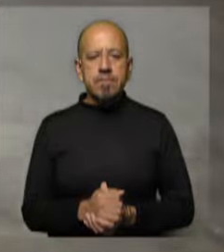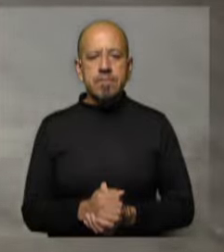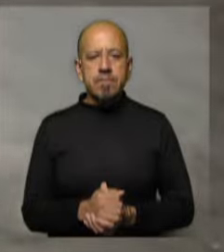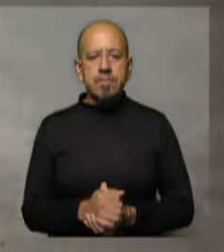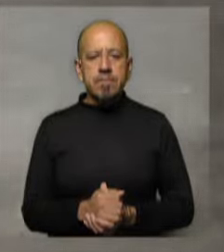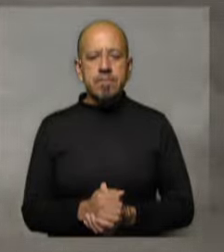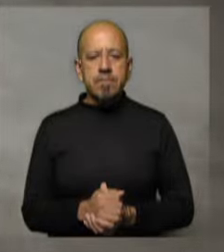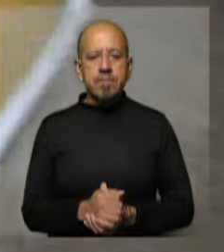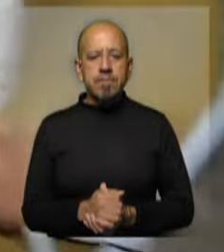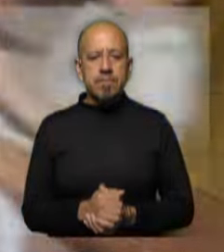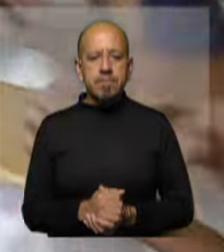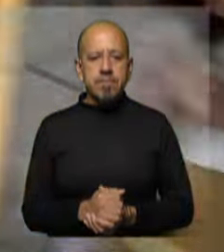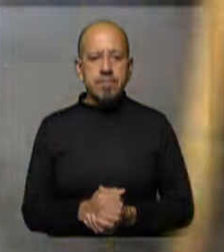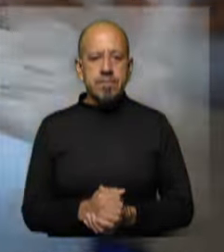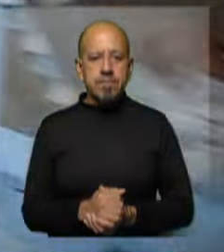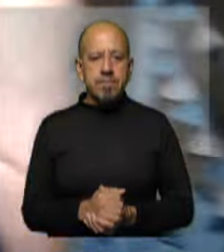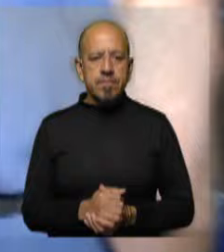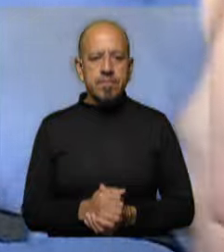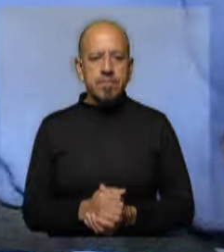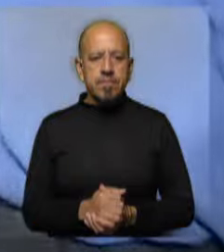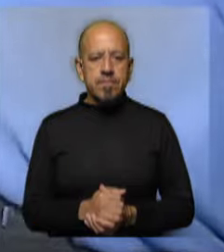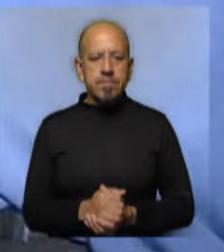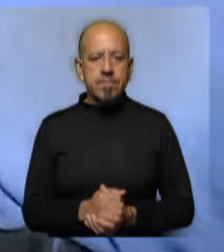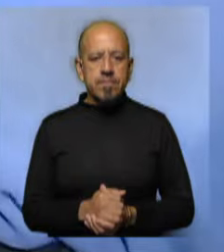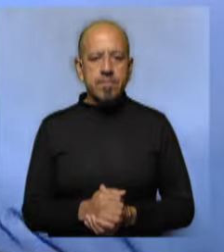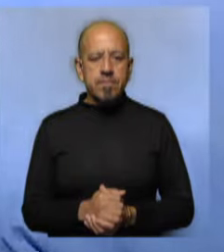grande que se arrimó y está